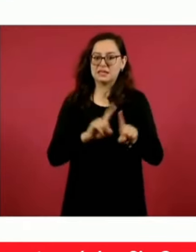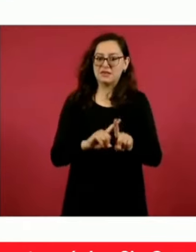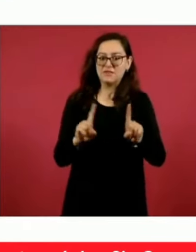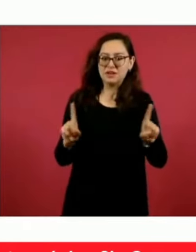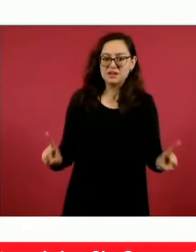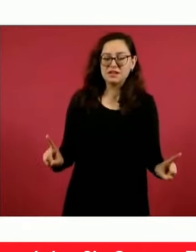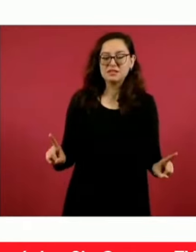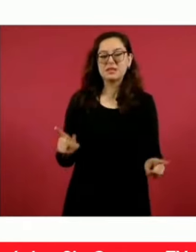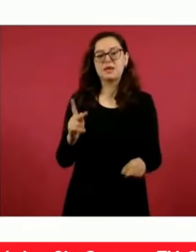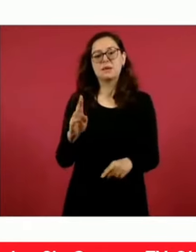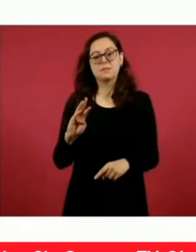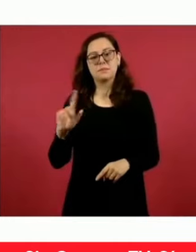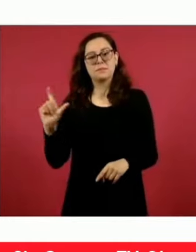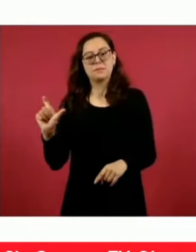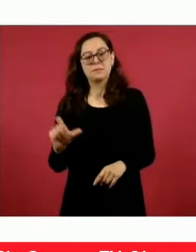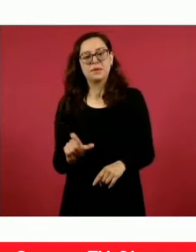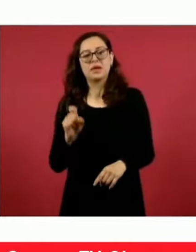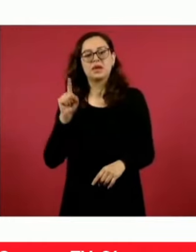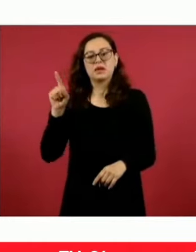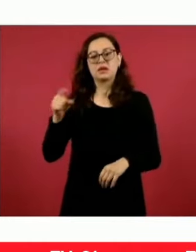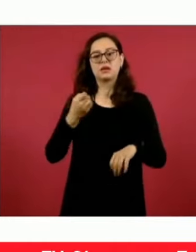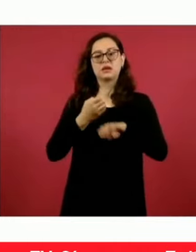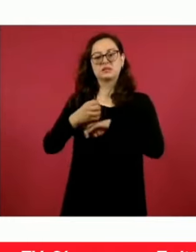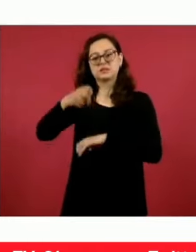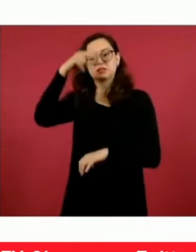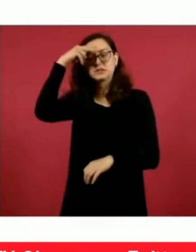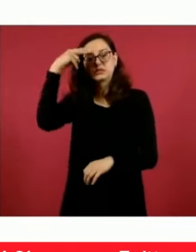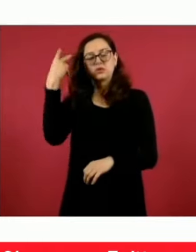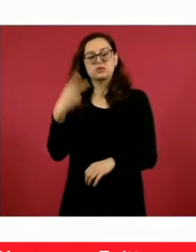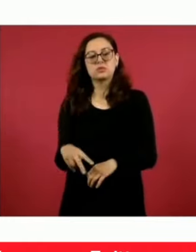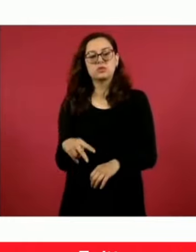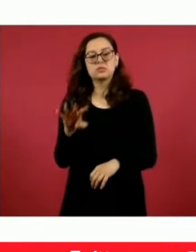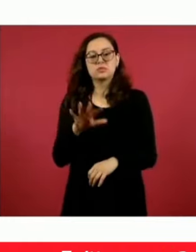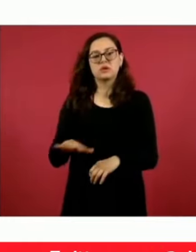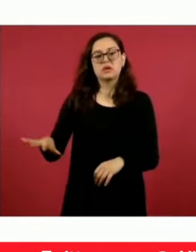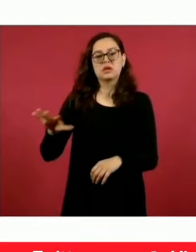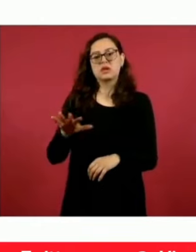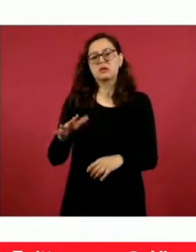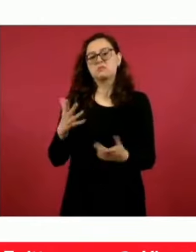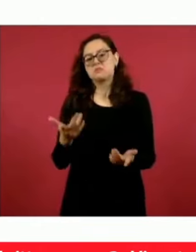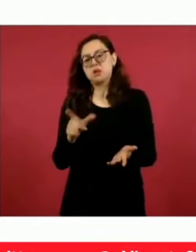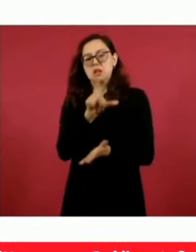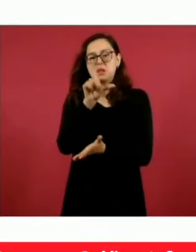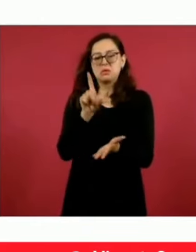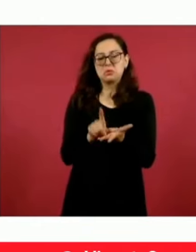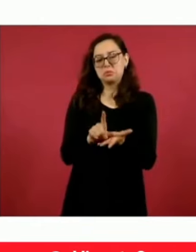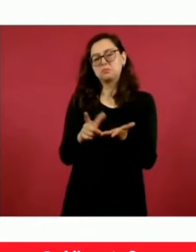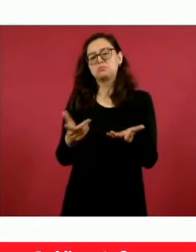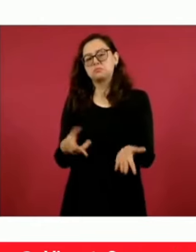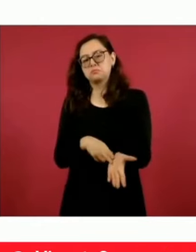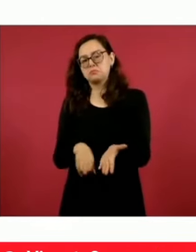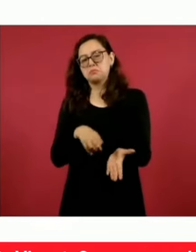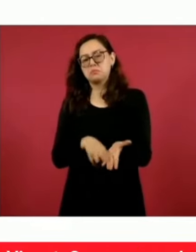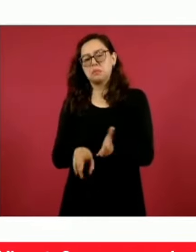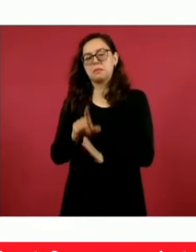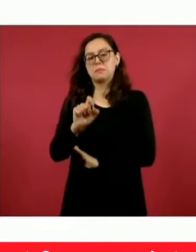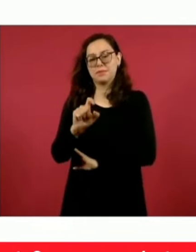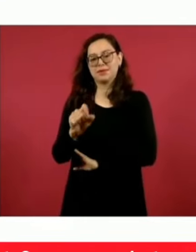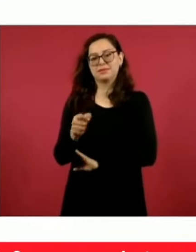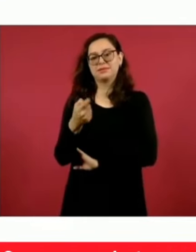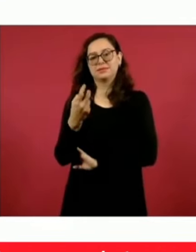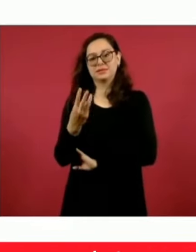este tenemos a PEMEX en jilotzingo estado de México con un precio por litro promedio solamente de 23